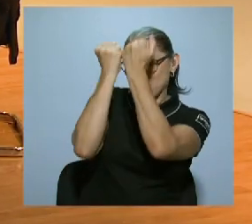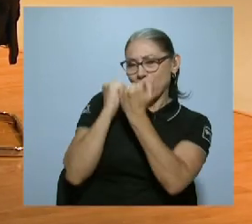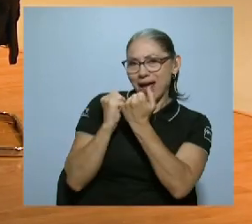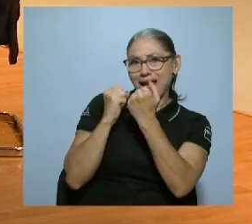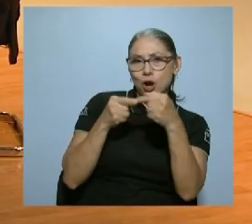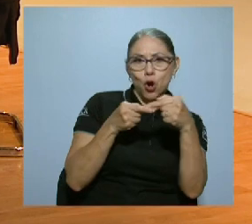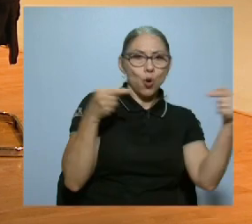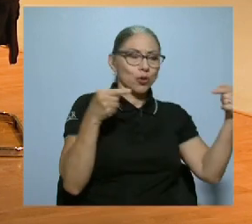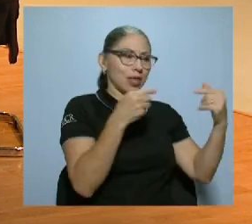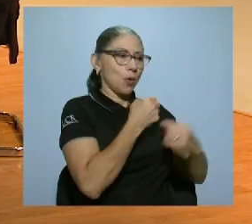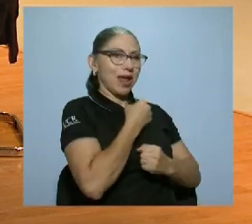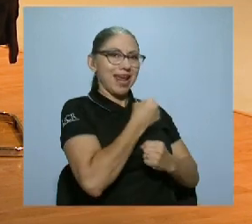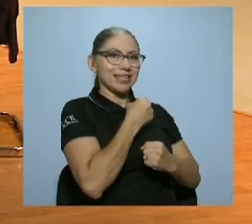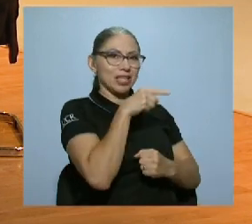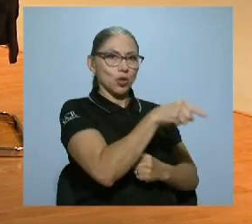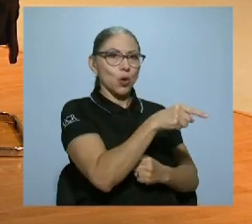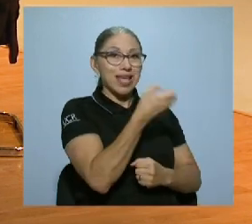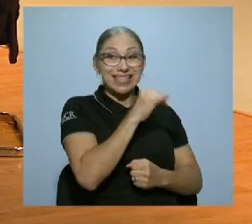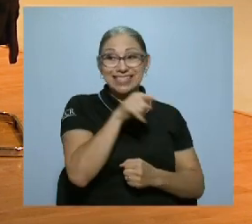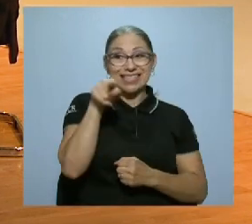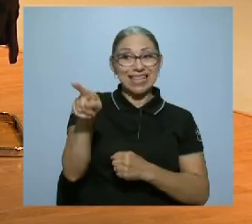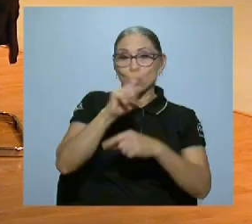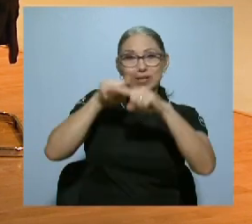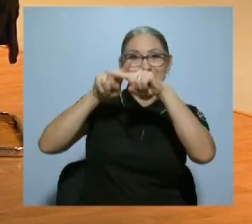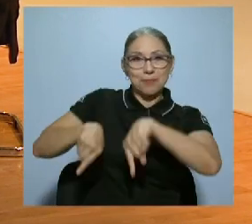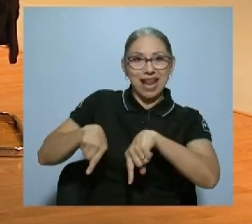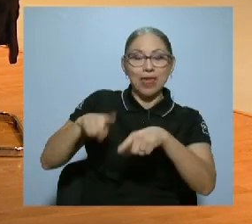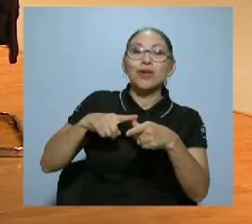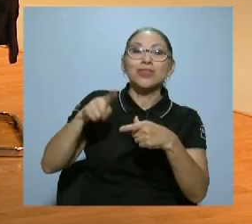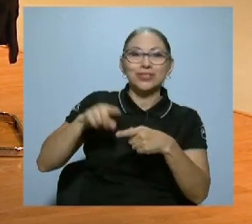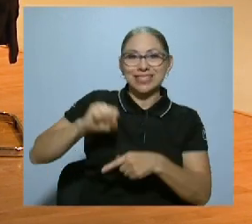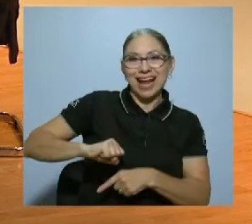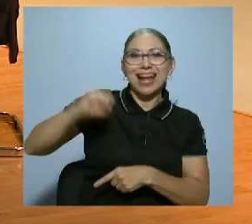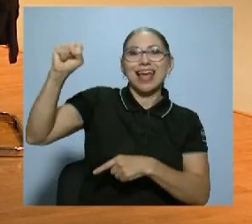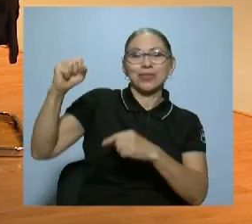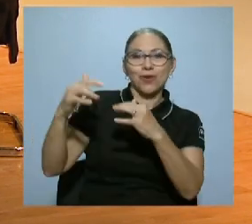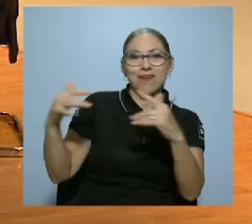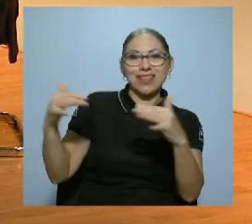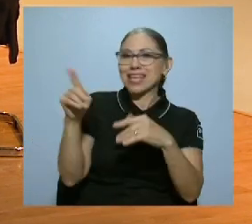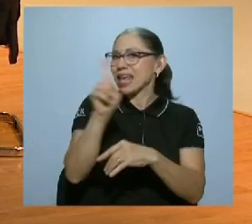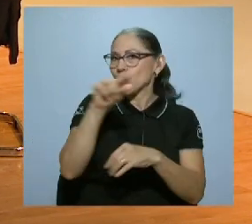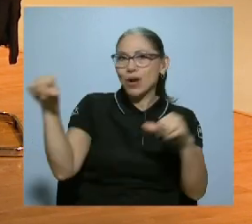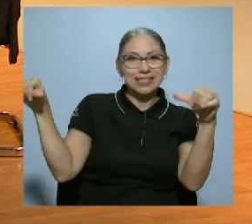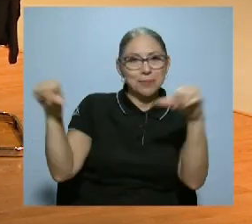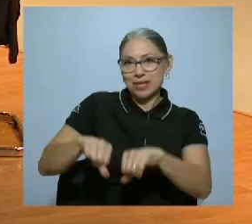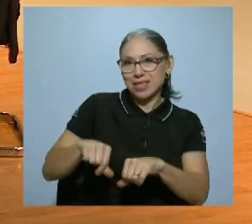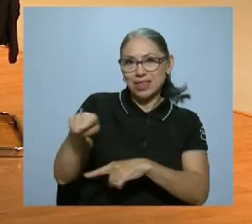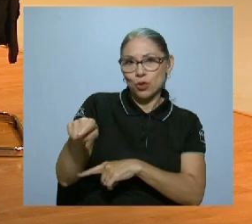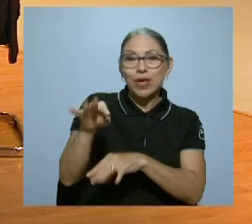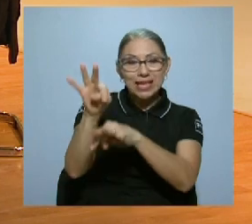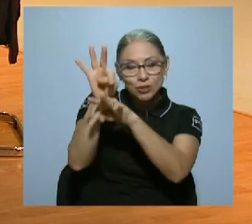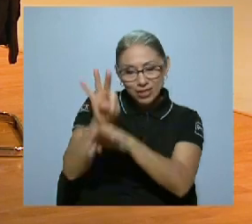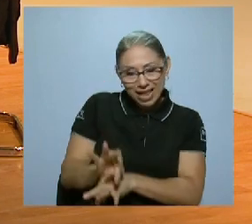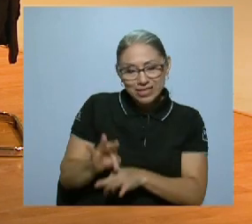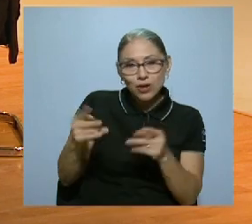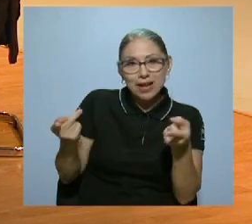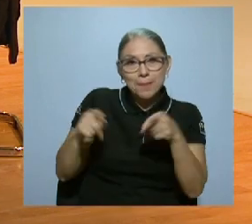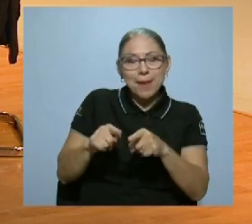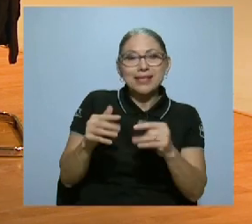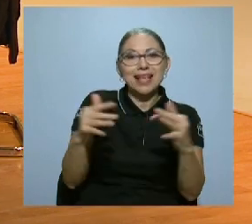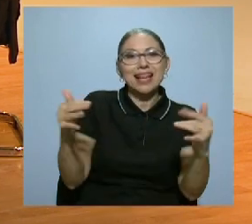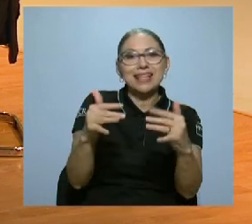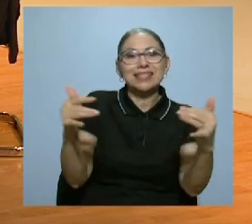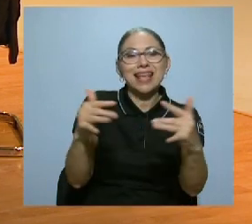es eliminado, está ganando también la batalla, no la está perdiendo. Esto es tradicional en las guerras